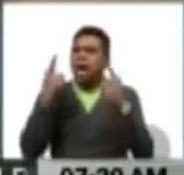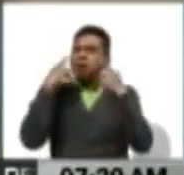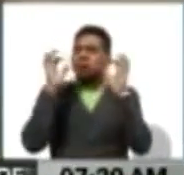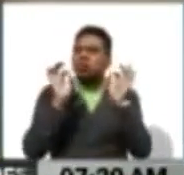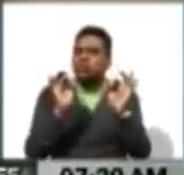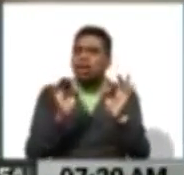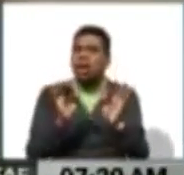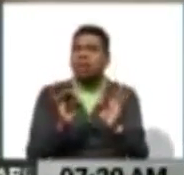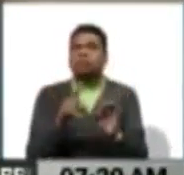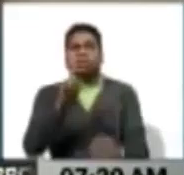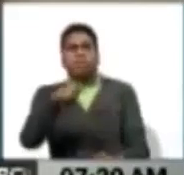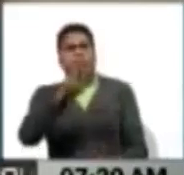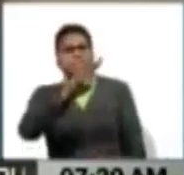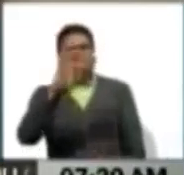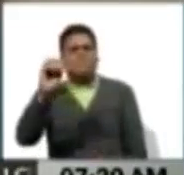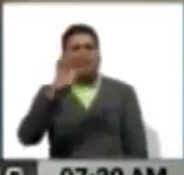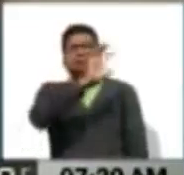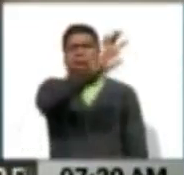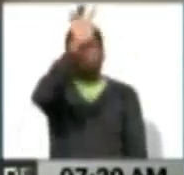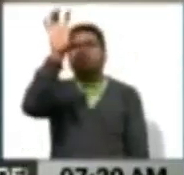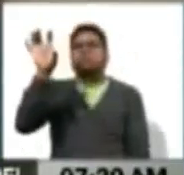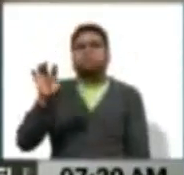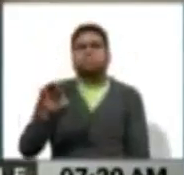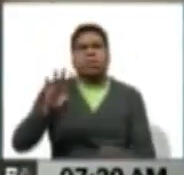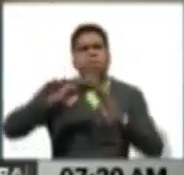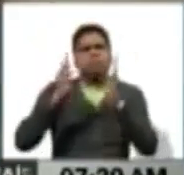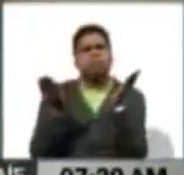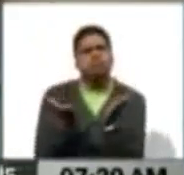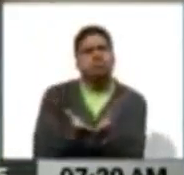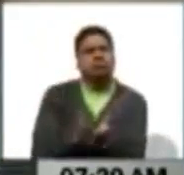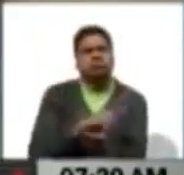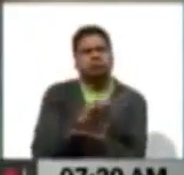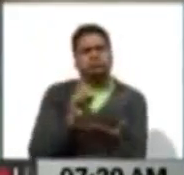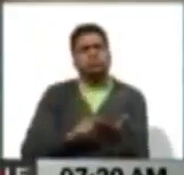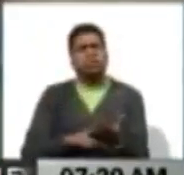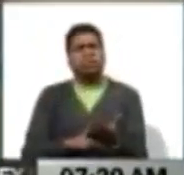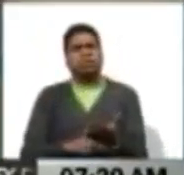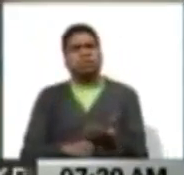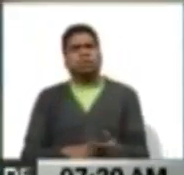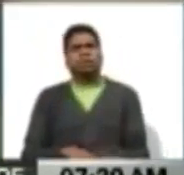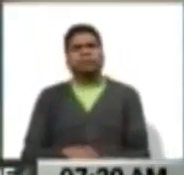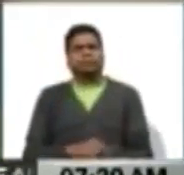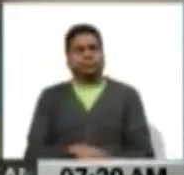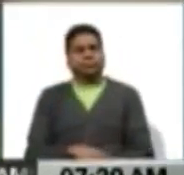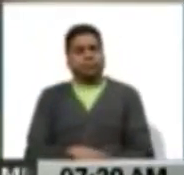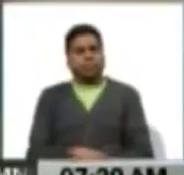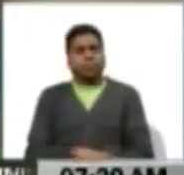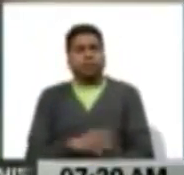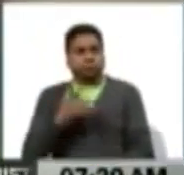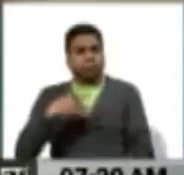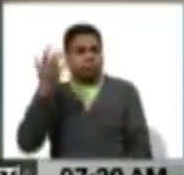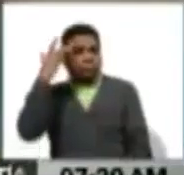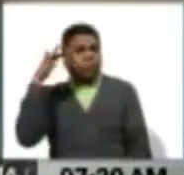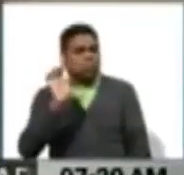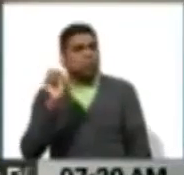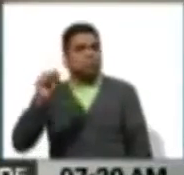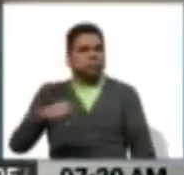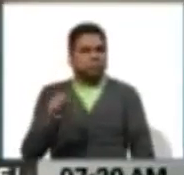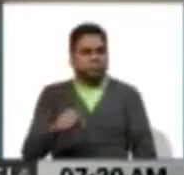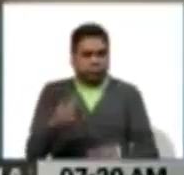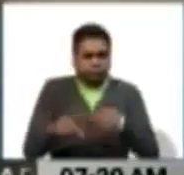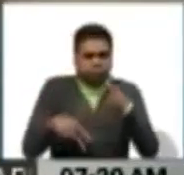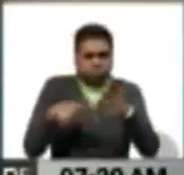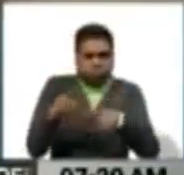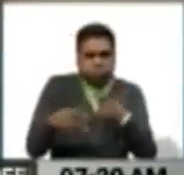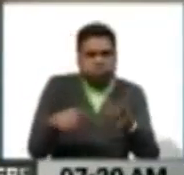eso influye en el desabastecimiento venezolano, yo creo que sí. Y por lo tanto, eso es una consecuencia. Si